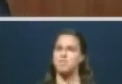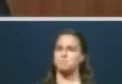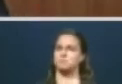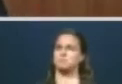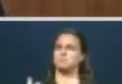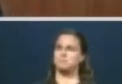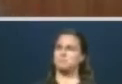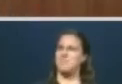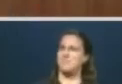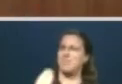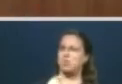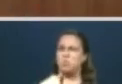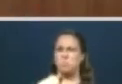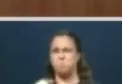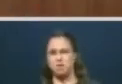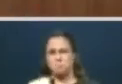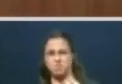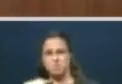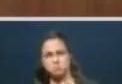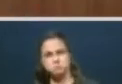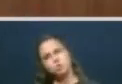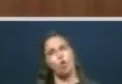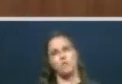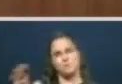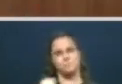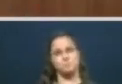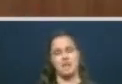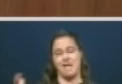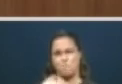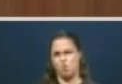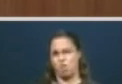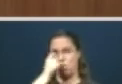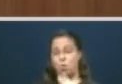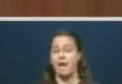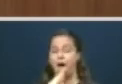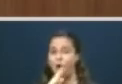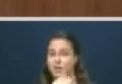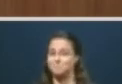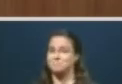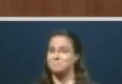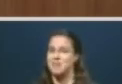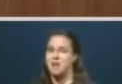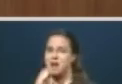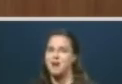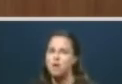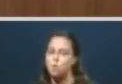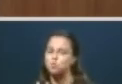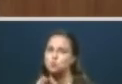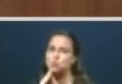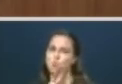de financiación perdidas durante estos años tan duros para con ello garantizar con nuevos recursos el sostenimiento